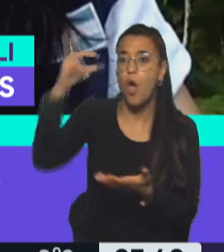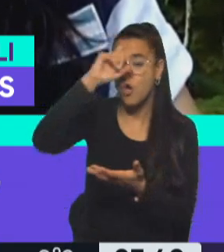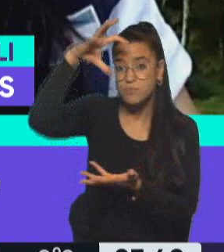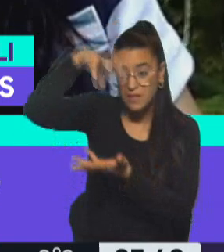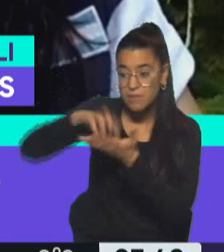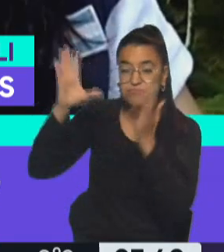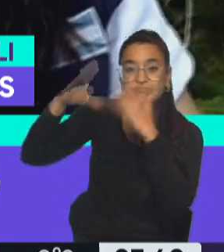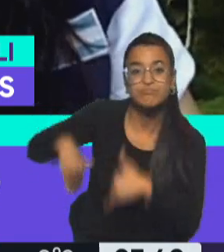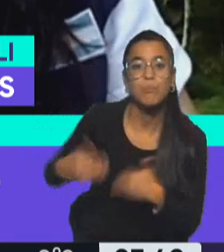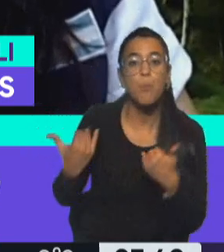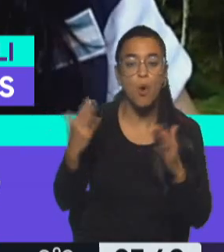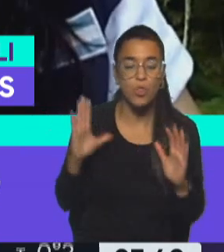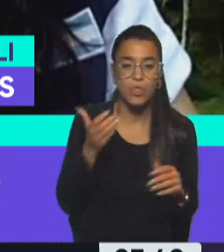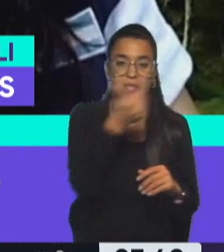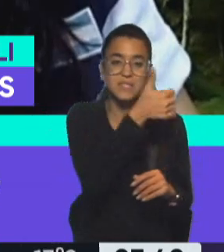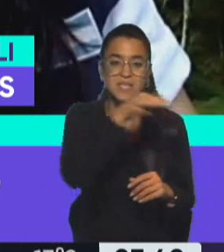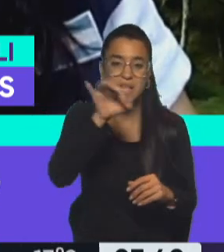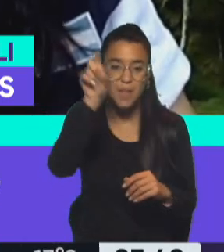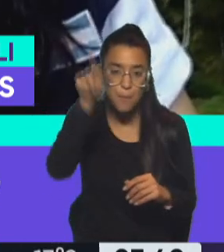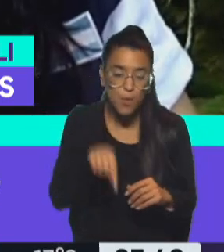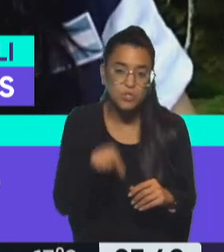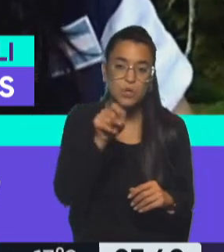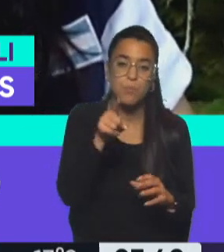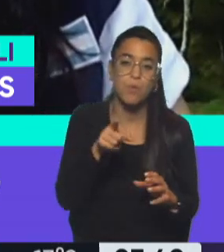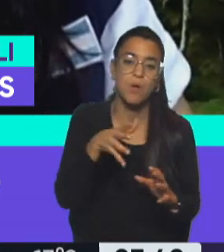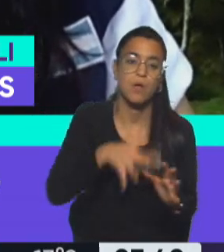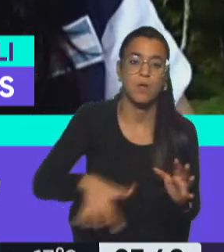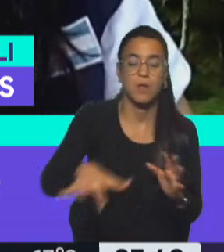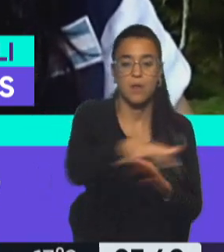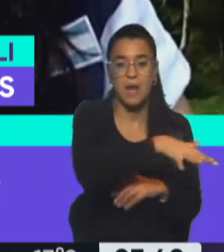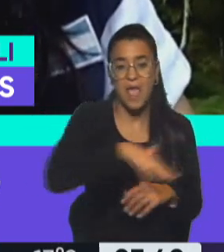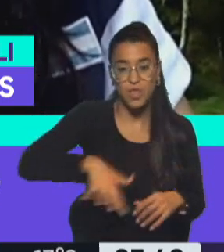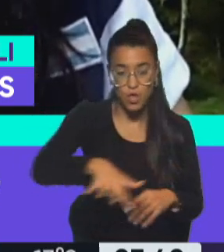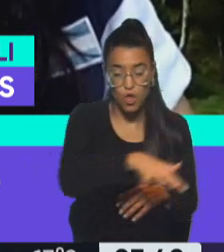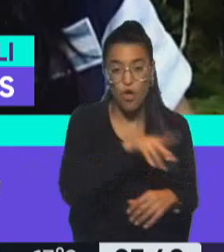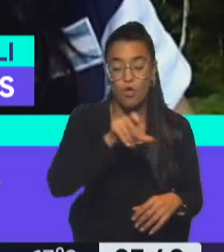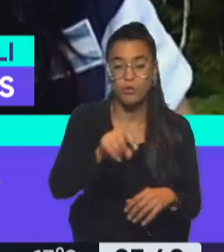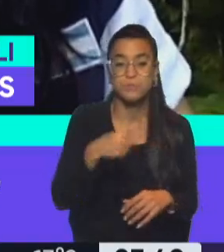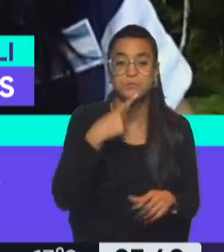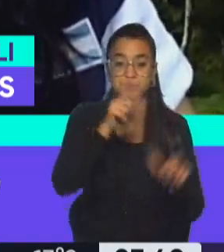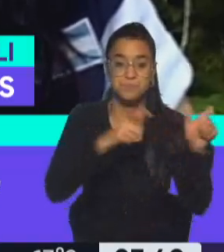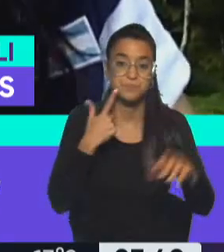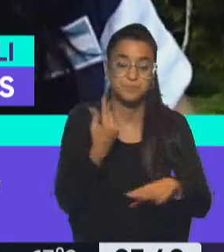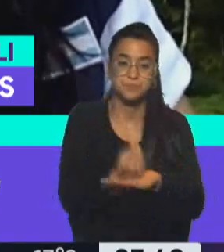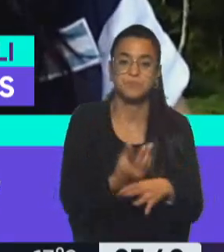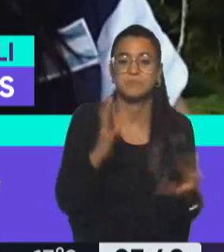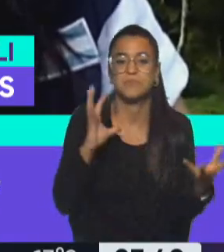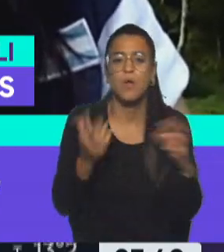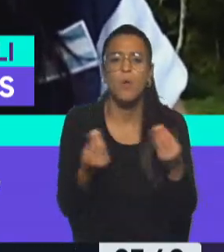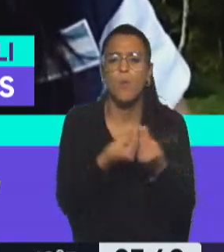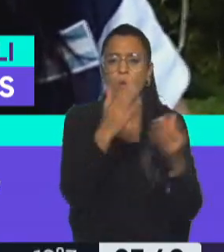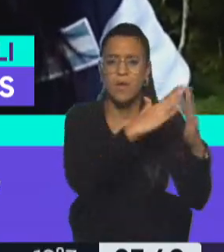y el 60% del pueblo o de toda la región de la población que vive aquí fue afectada, muchas